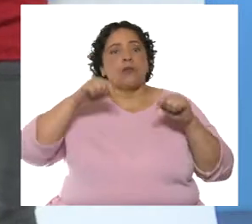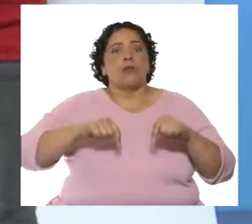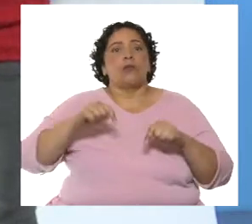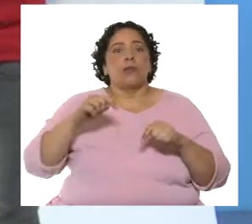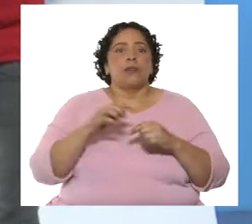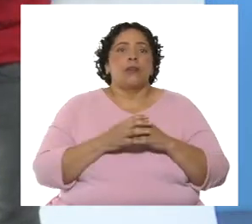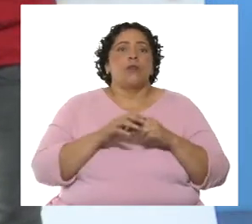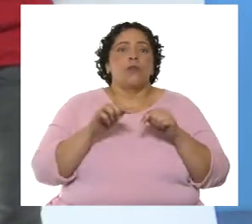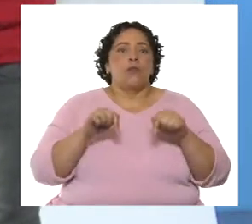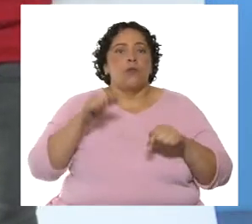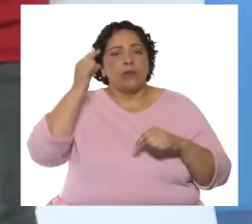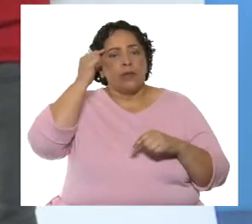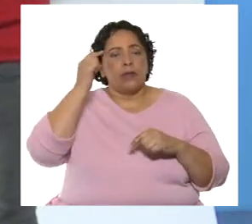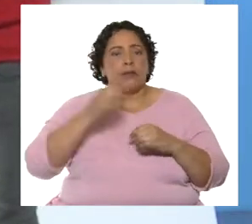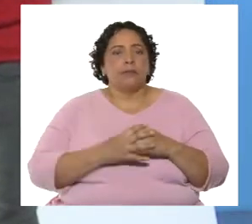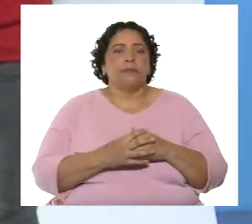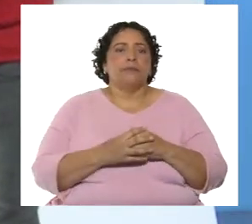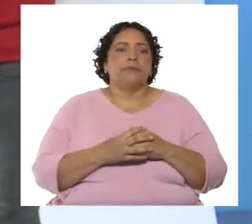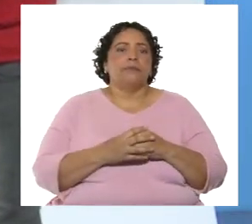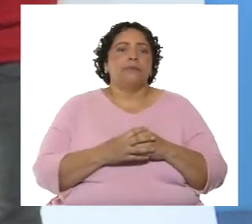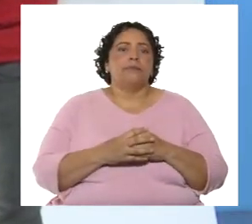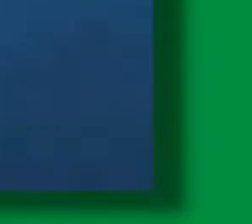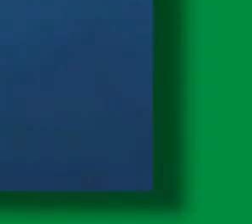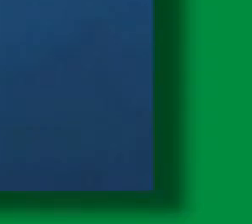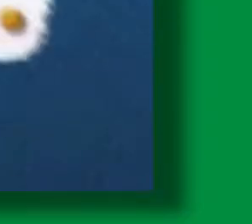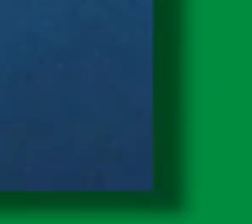se conmemora un día como hoy.